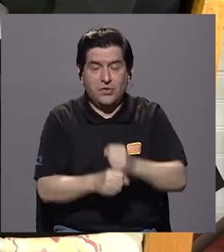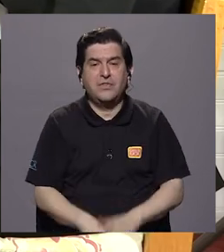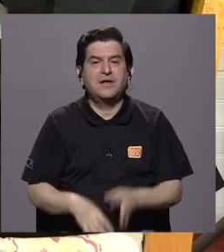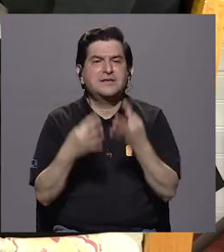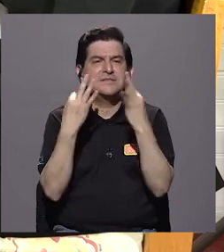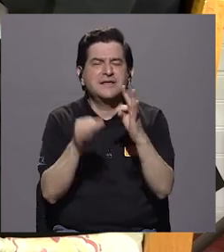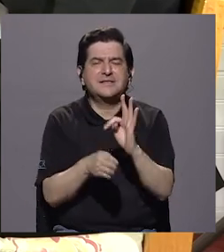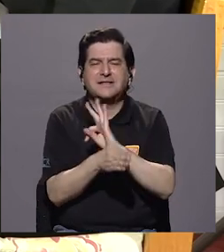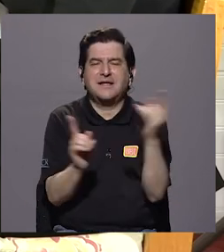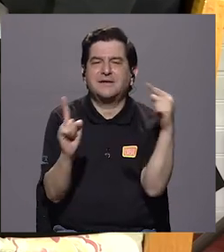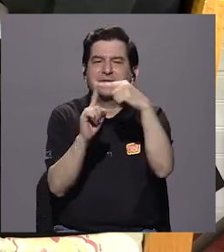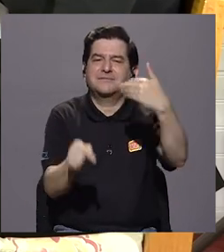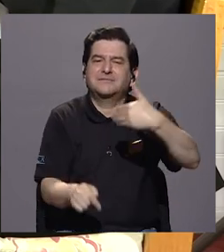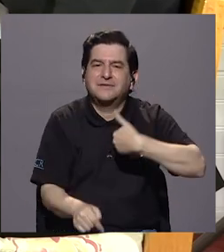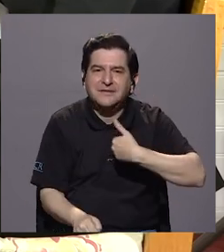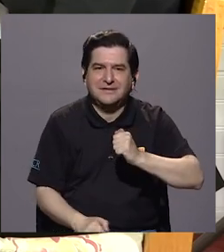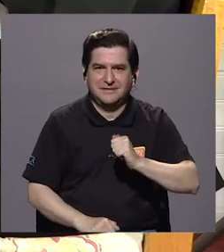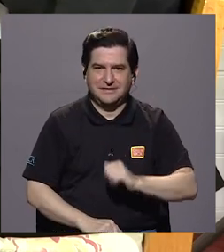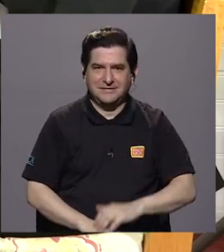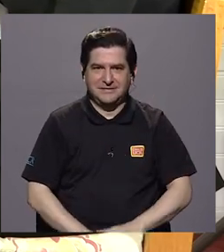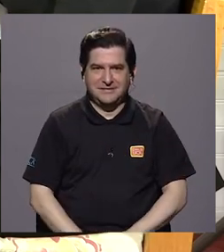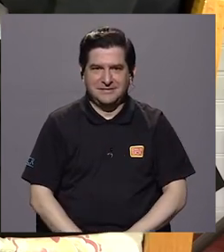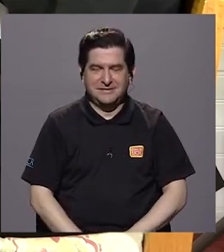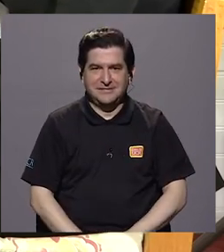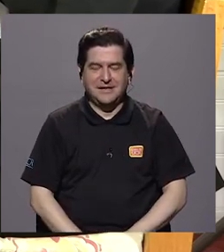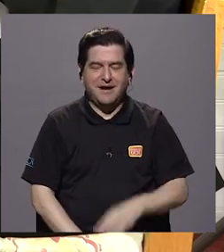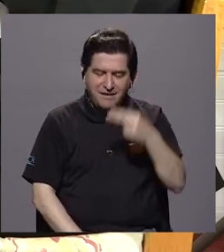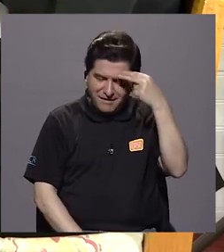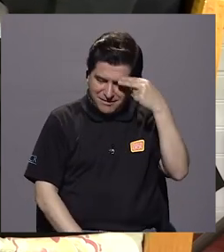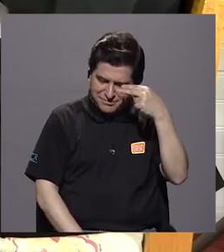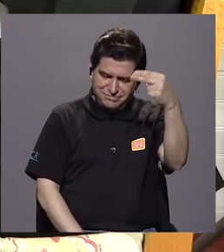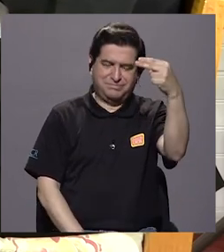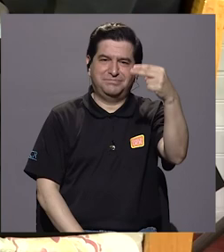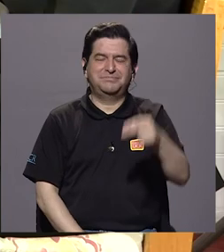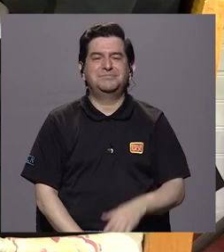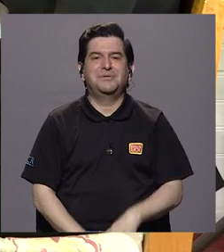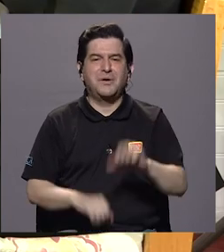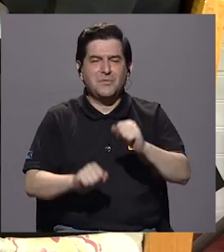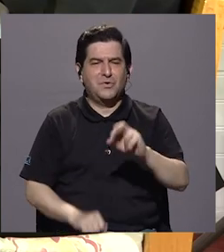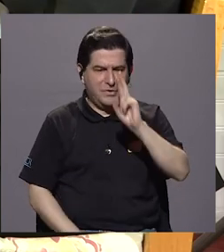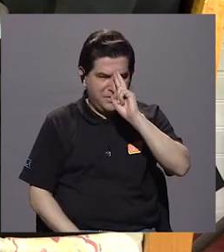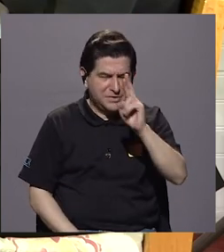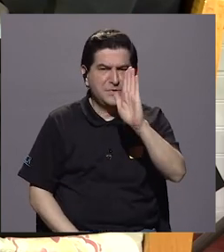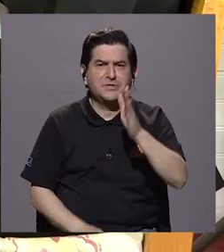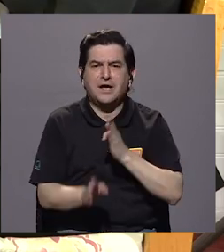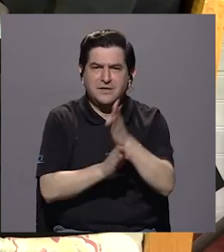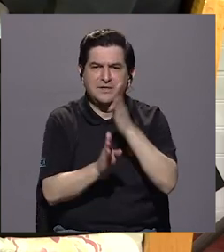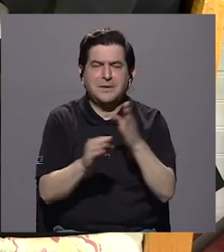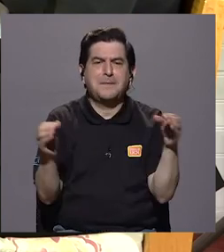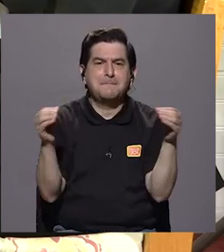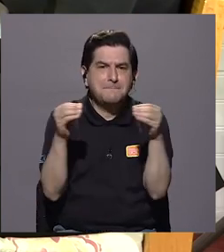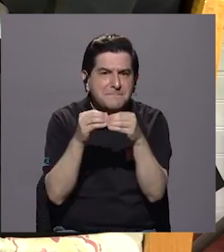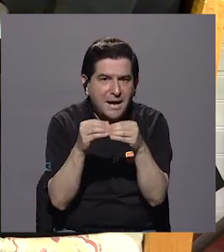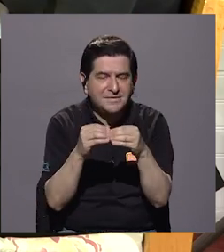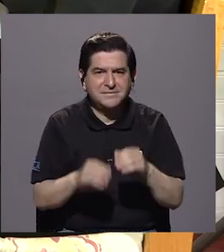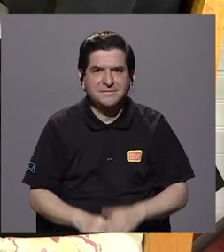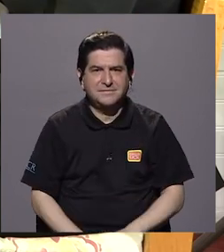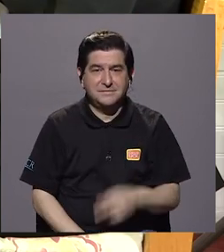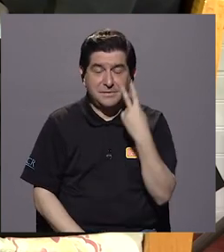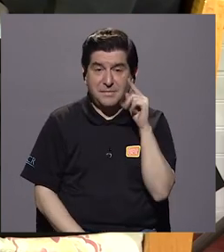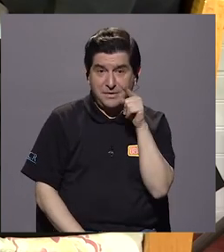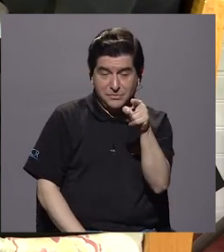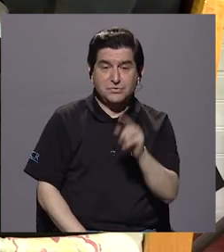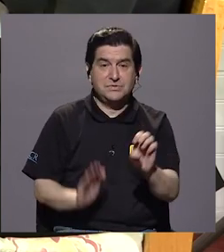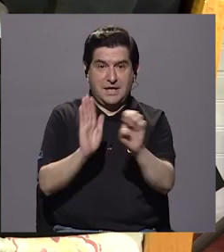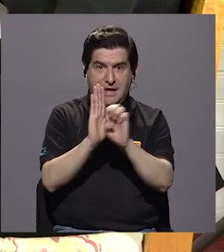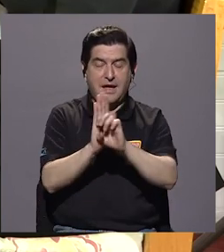hacer televisión con sentido, nos honra reconocer su trayectoria, pero más allá de eso, ver en usted un ejemplo